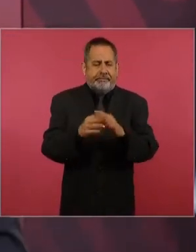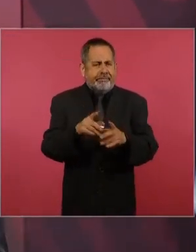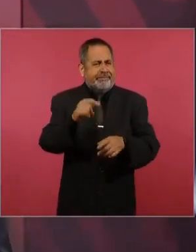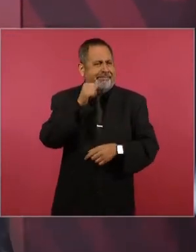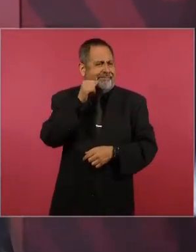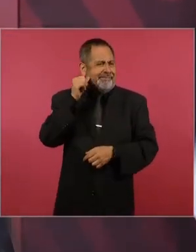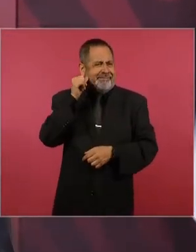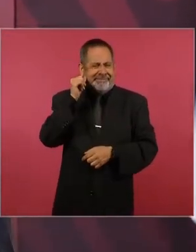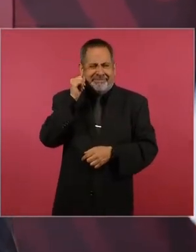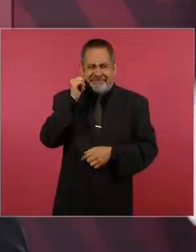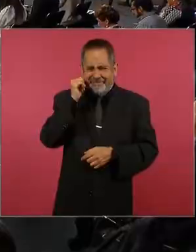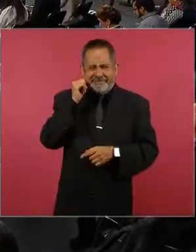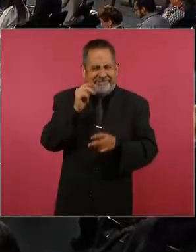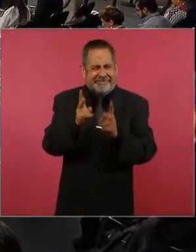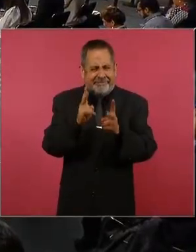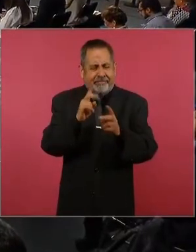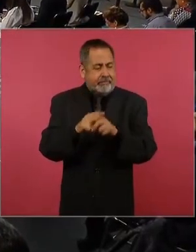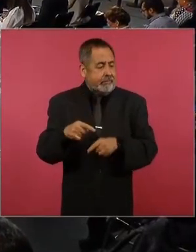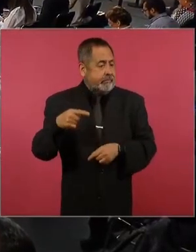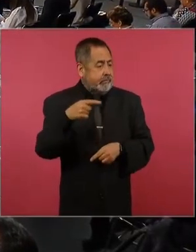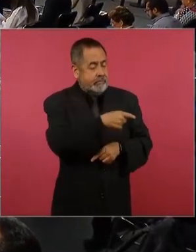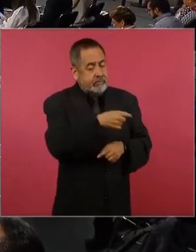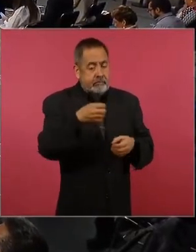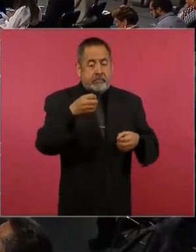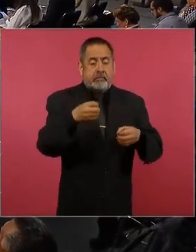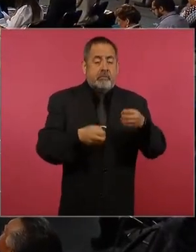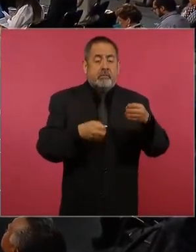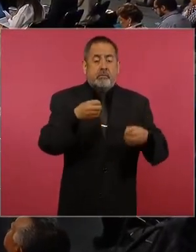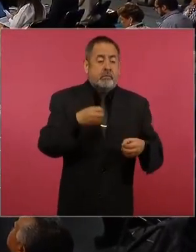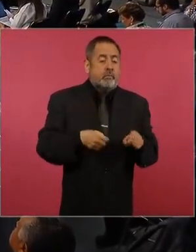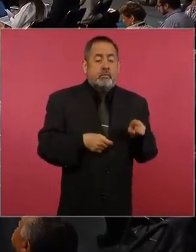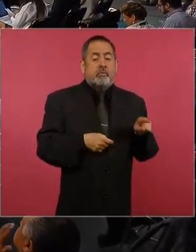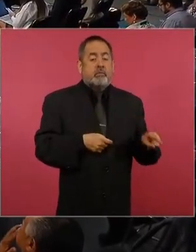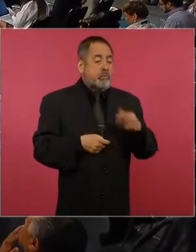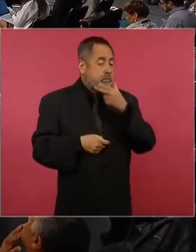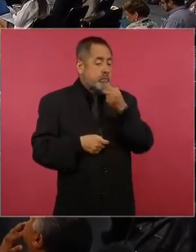ayer de que el juez que no